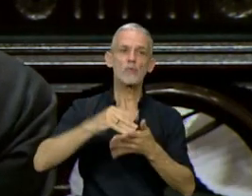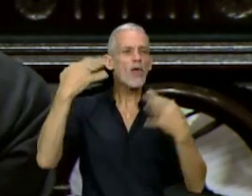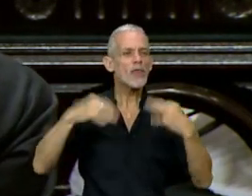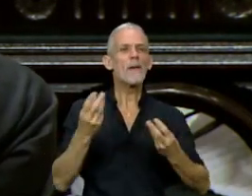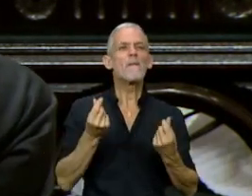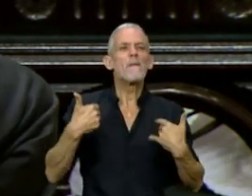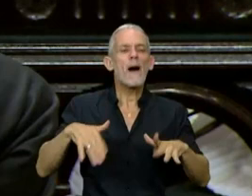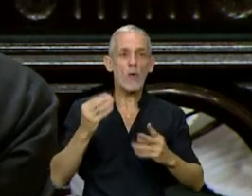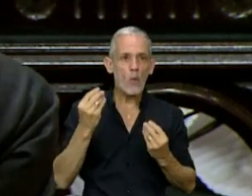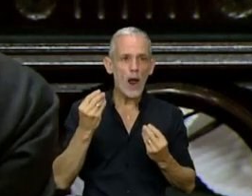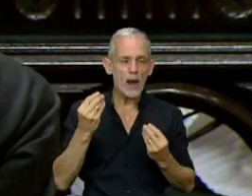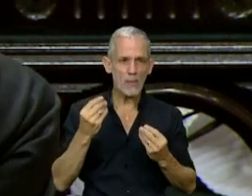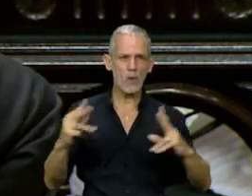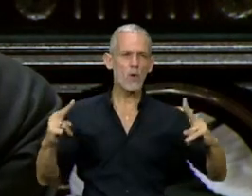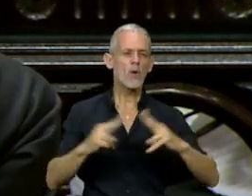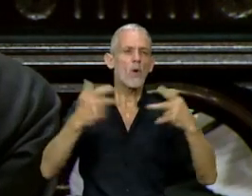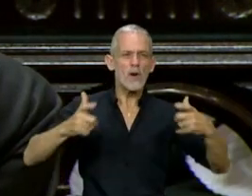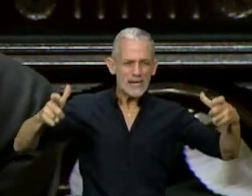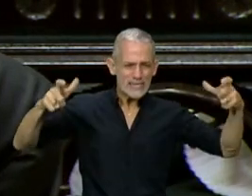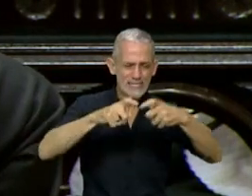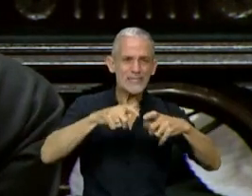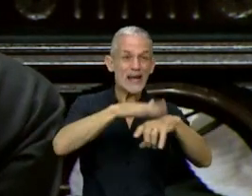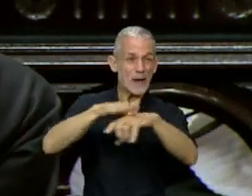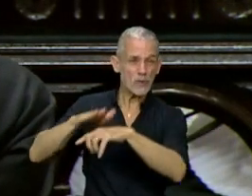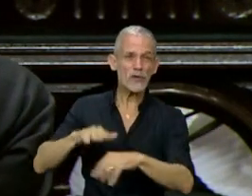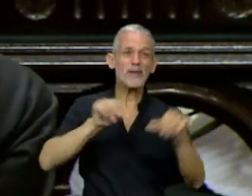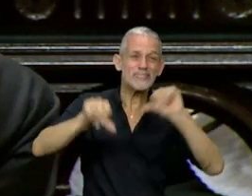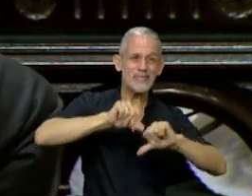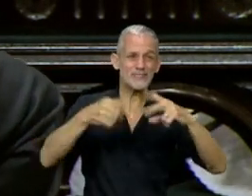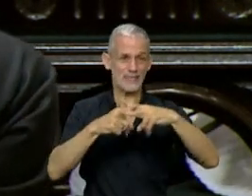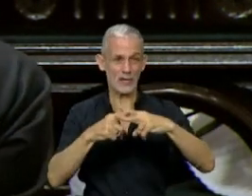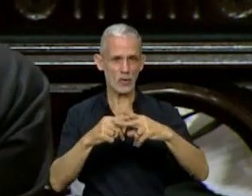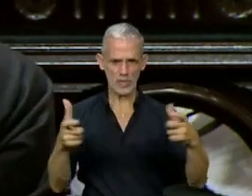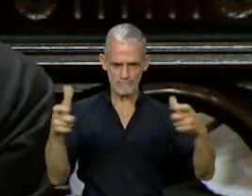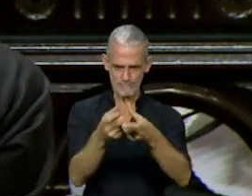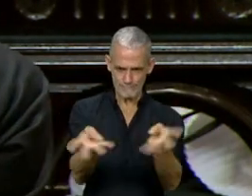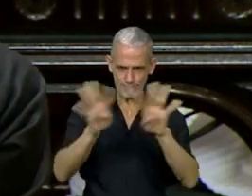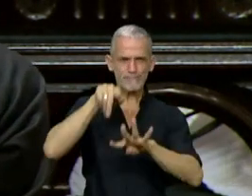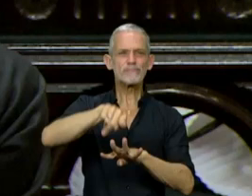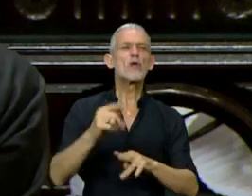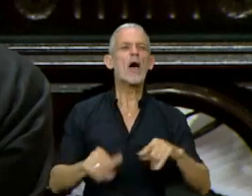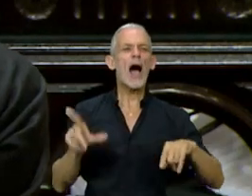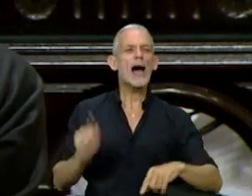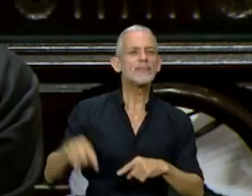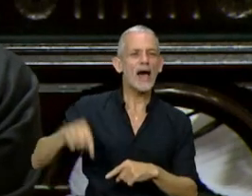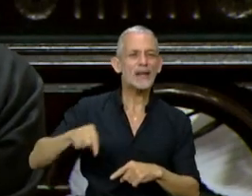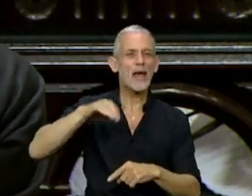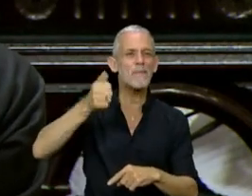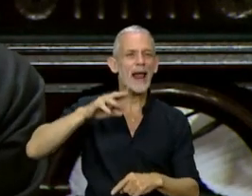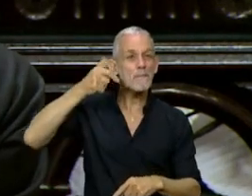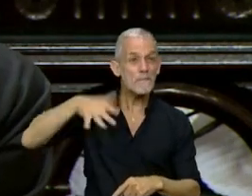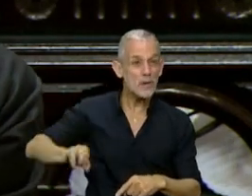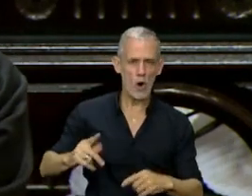valorar, que es el enorme encuentro de todos los responsables de ciencia y tecnología que se produjo en la base Marambio, en la